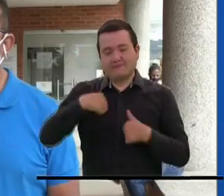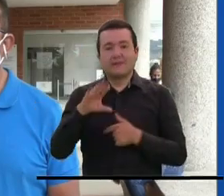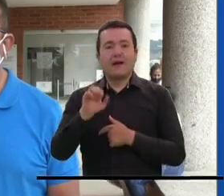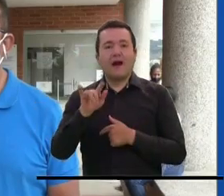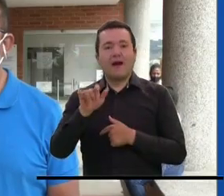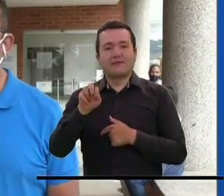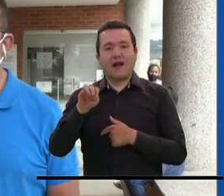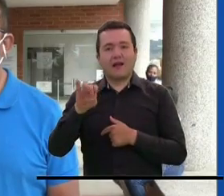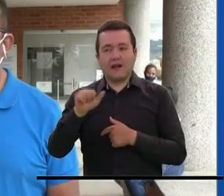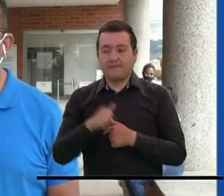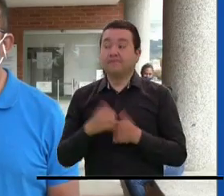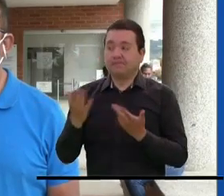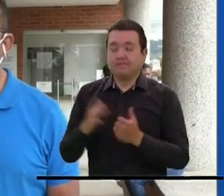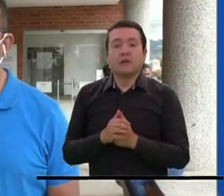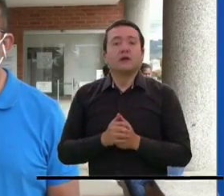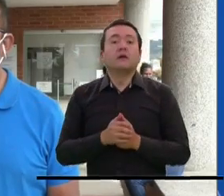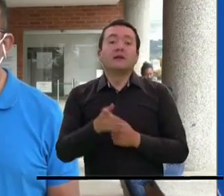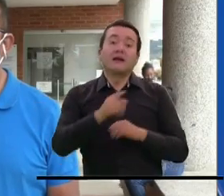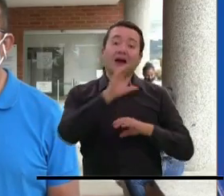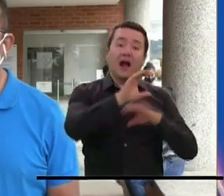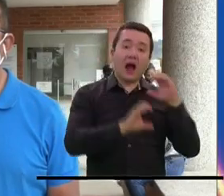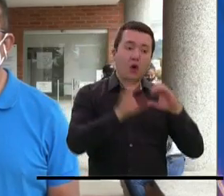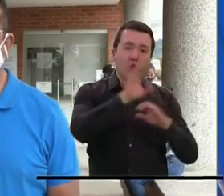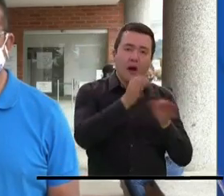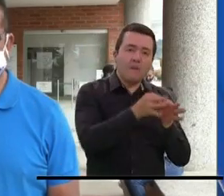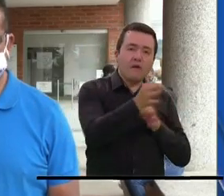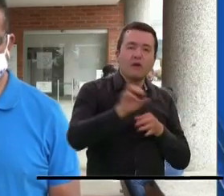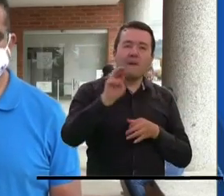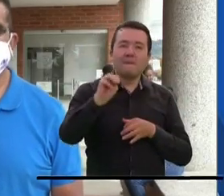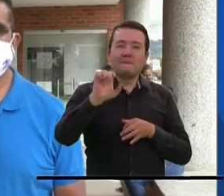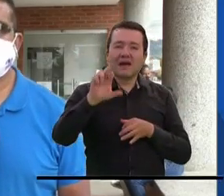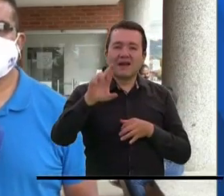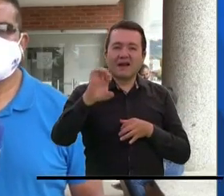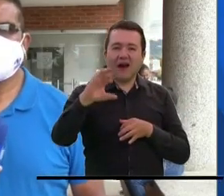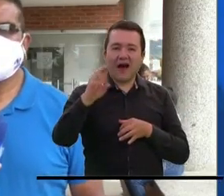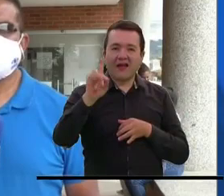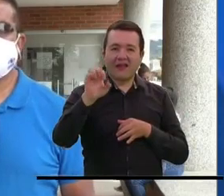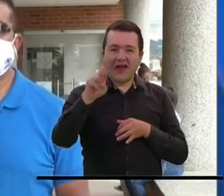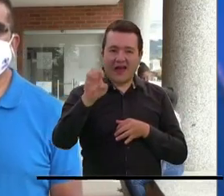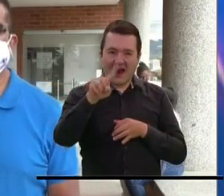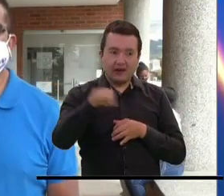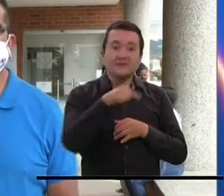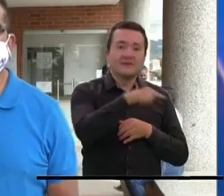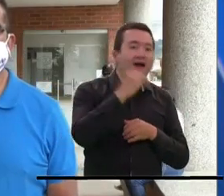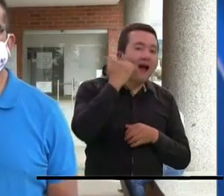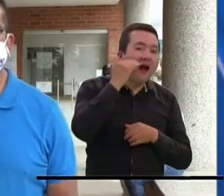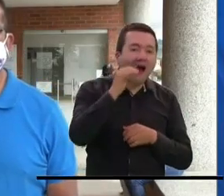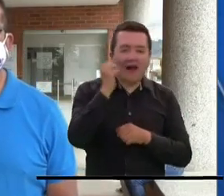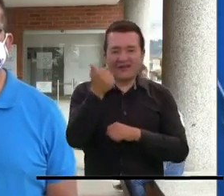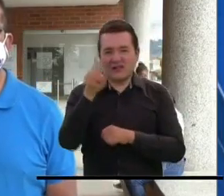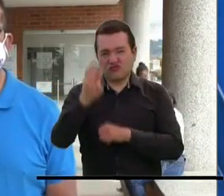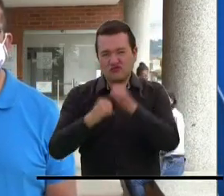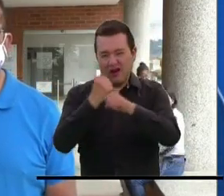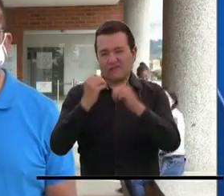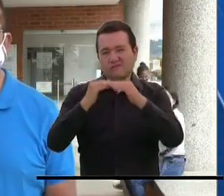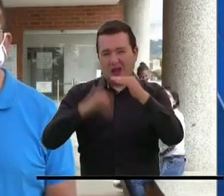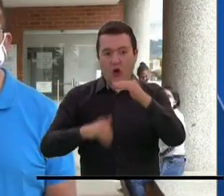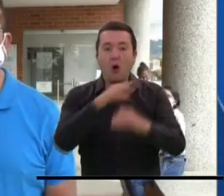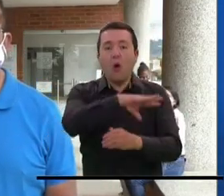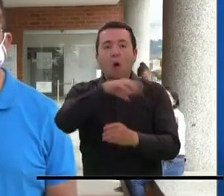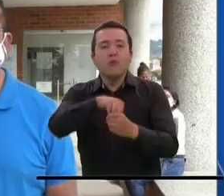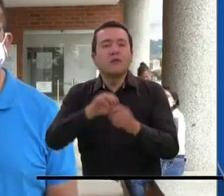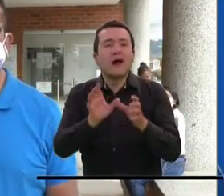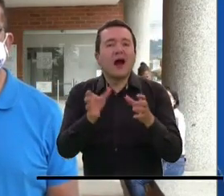Y en Mercaderes, en el departamento del Cauca, fue asesinada una menor de edad que hacía parte de la Asociación Campesina. Freddy Calvache, ¿qué hay detrás de este